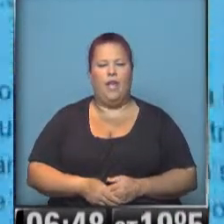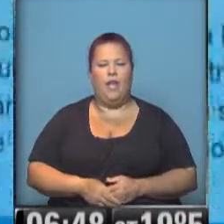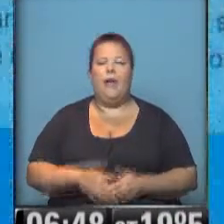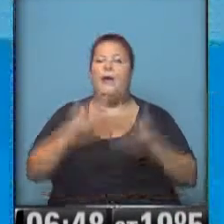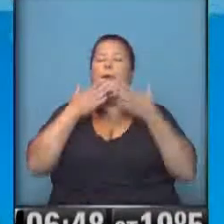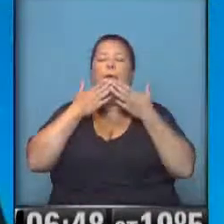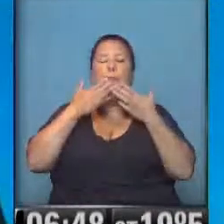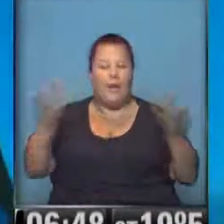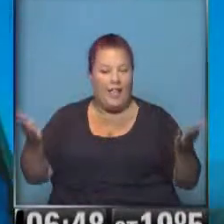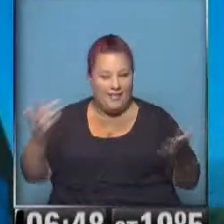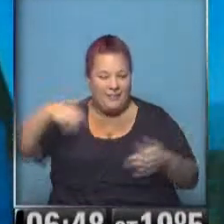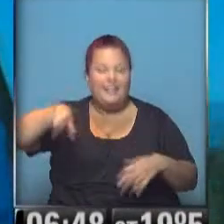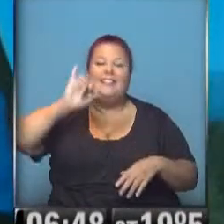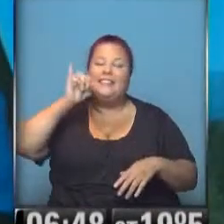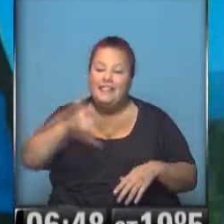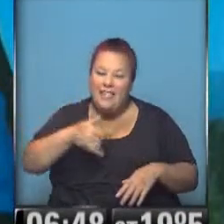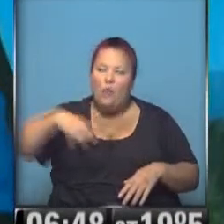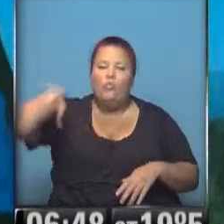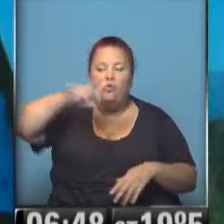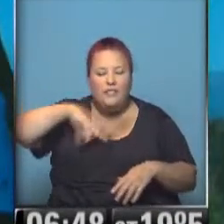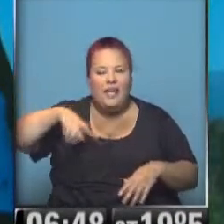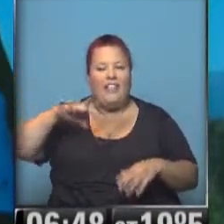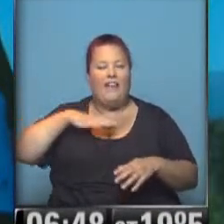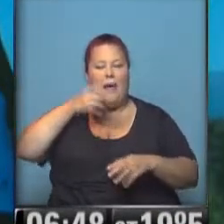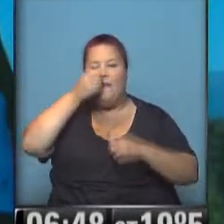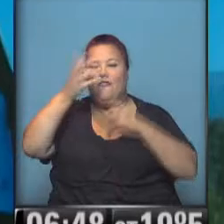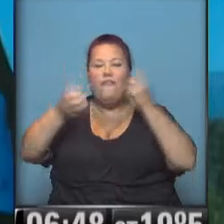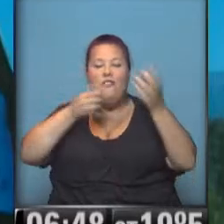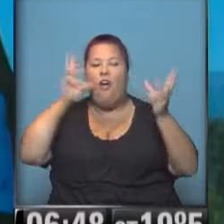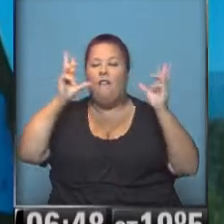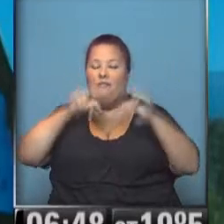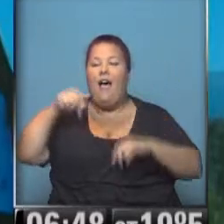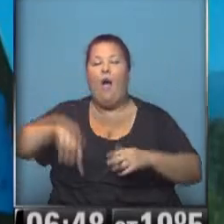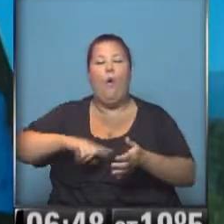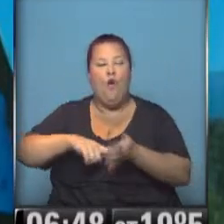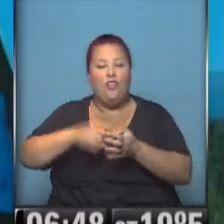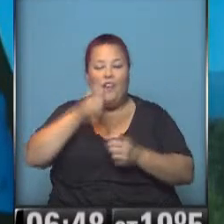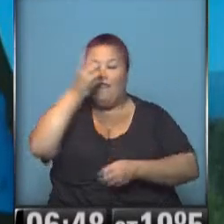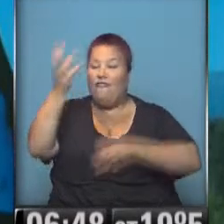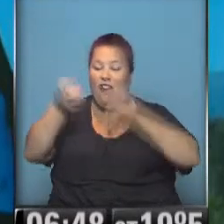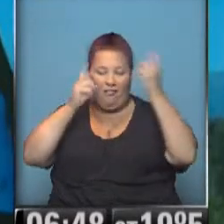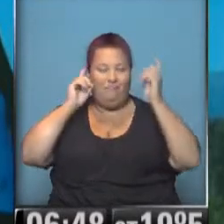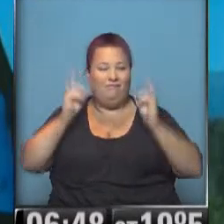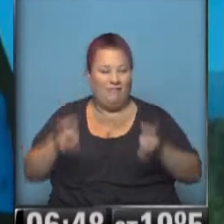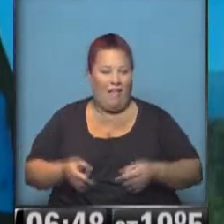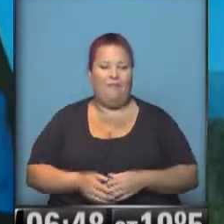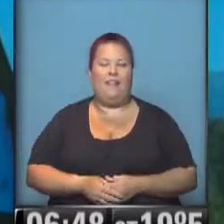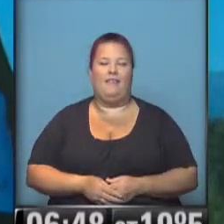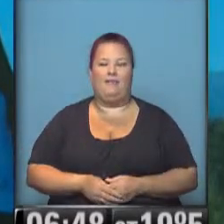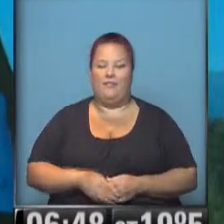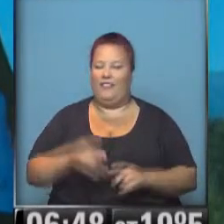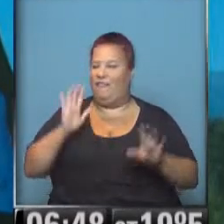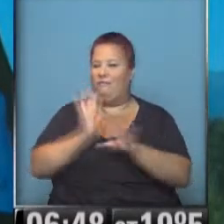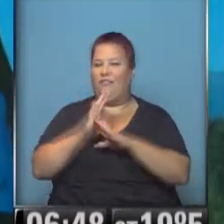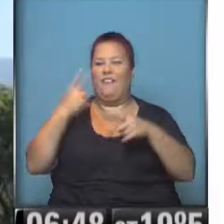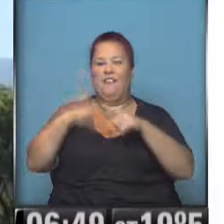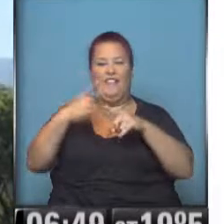Besazos, corazón. Sí, ustedes ya están perdiendo las flores del lapacho y en la ciudad de Buenos Aires los jacarandá, realmente una